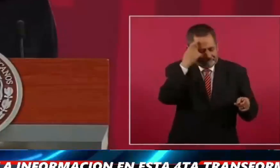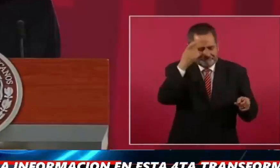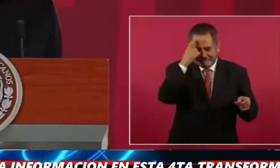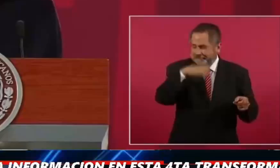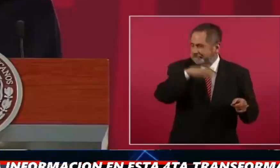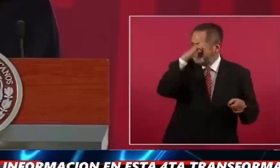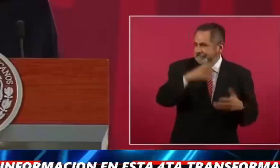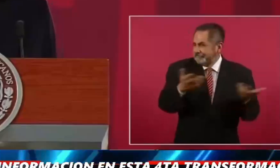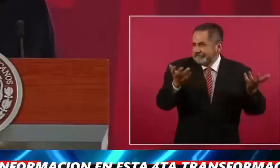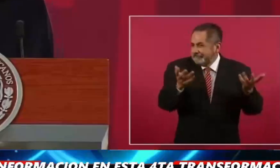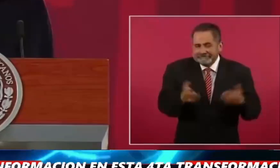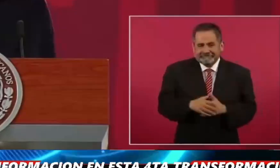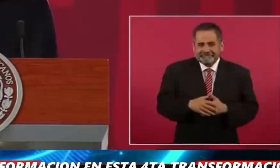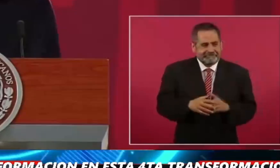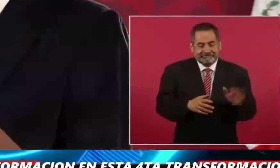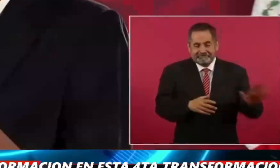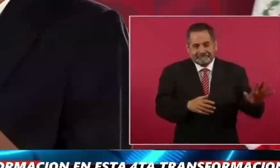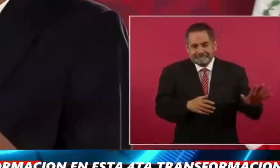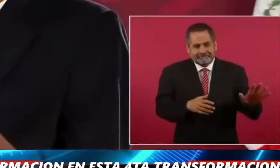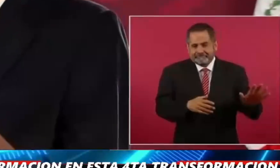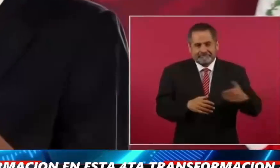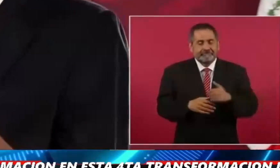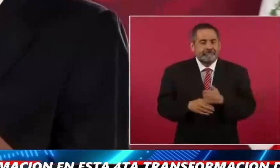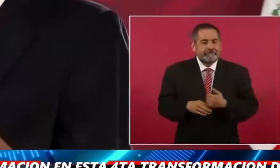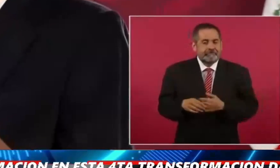Por eso yo no puedo seguir